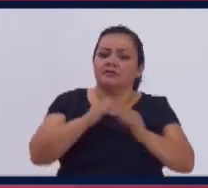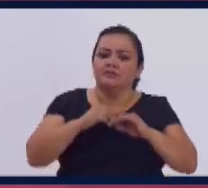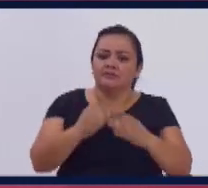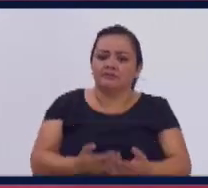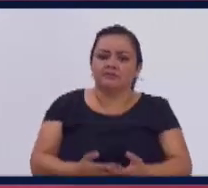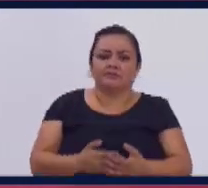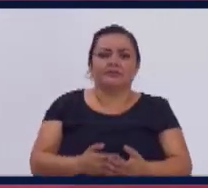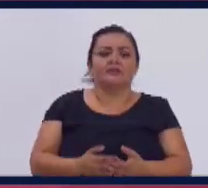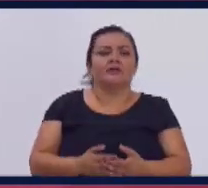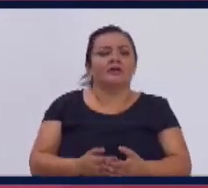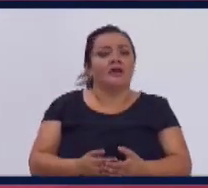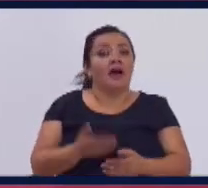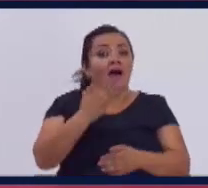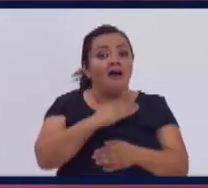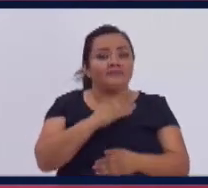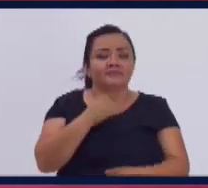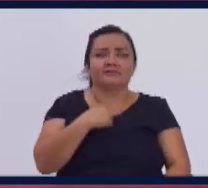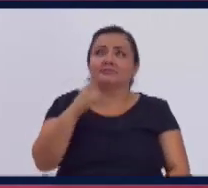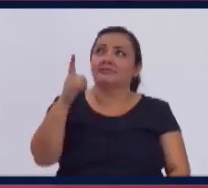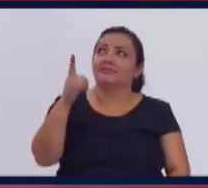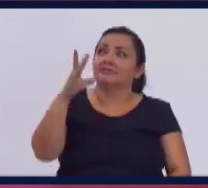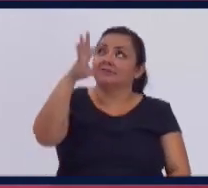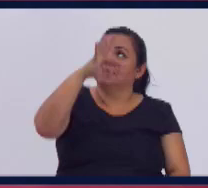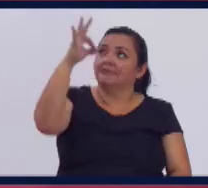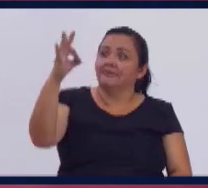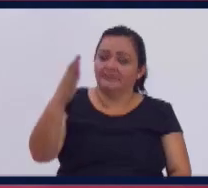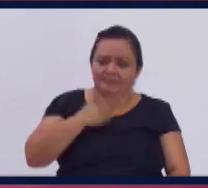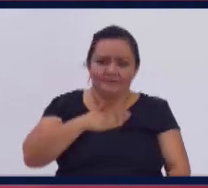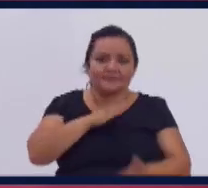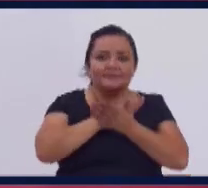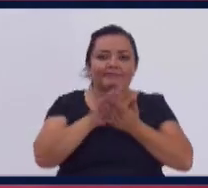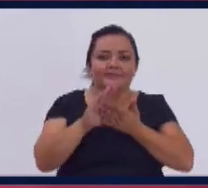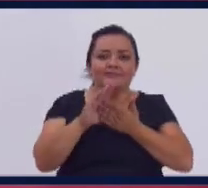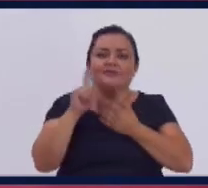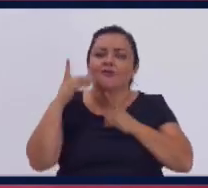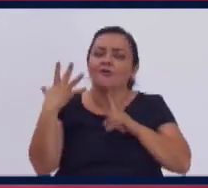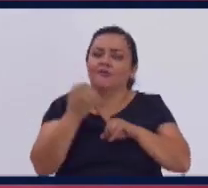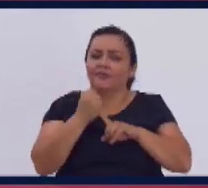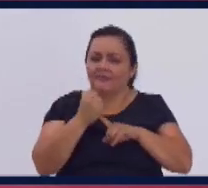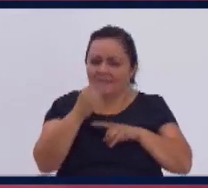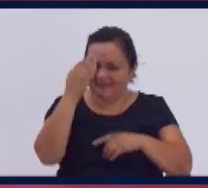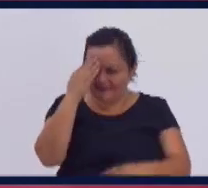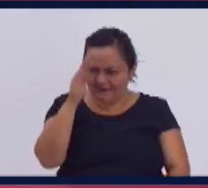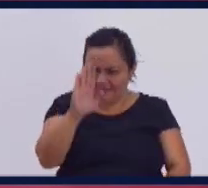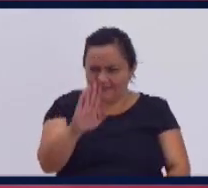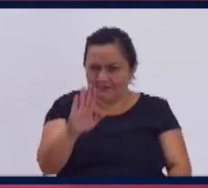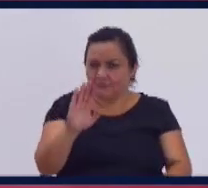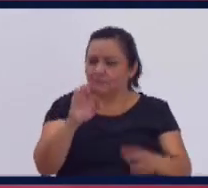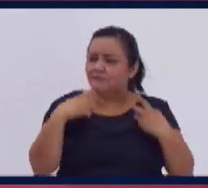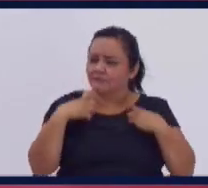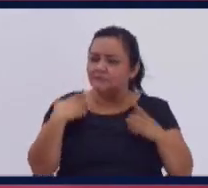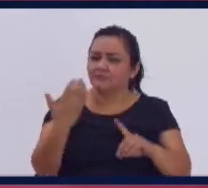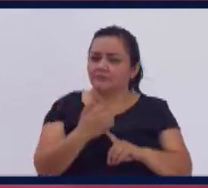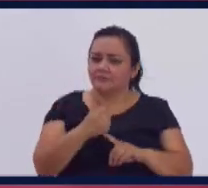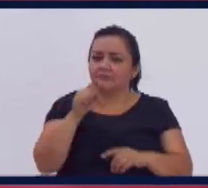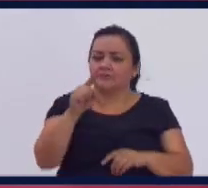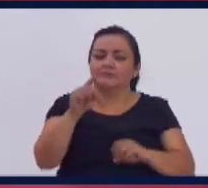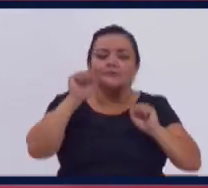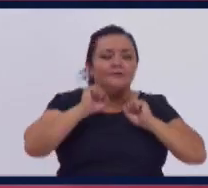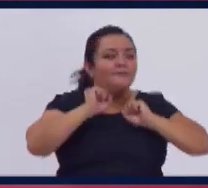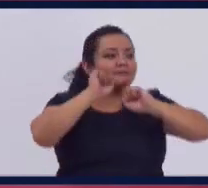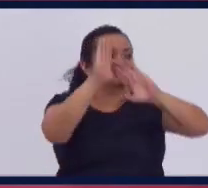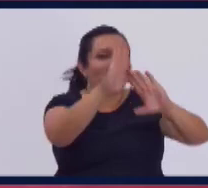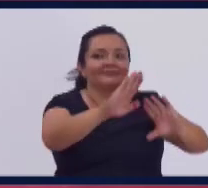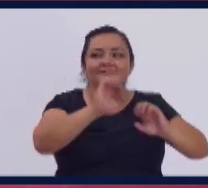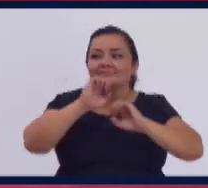naciese, antes que se formase, yo te santifiqué, pero te apartó para algo. ¿Y sabes para qué te apartó? Para que seas